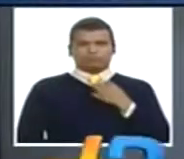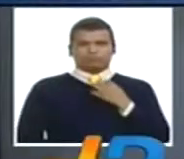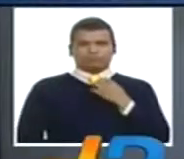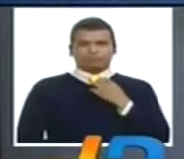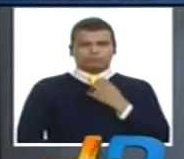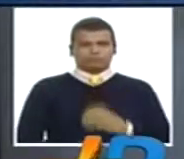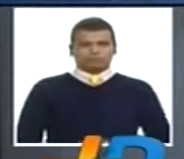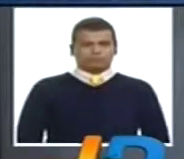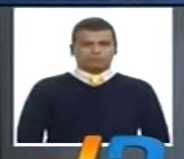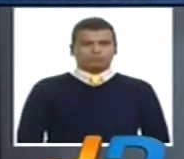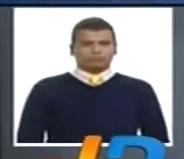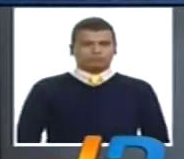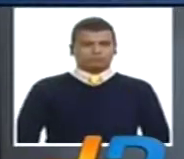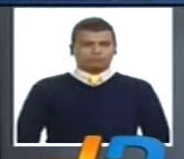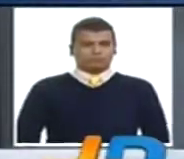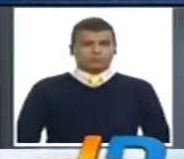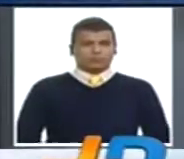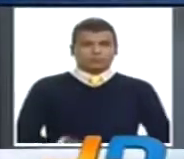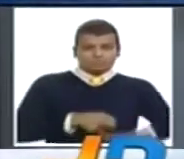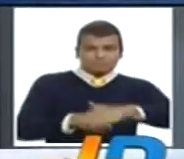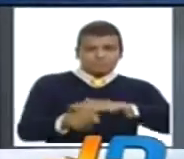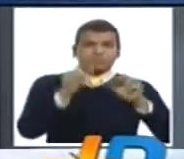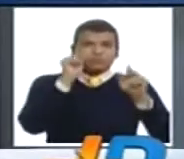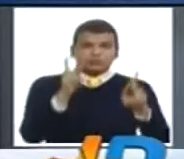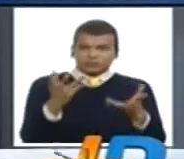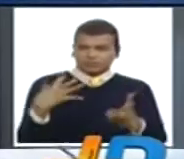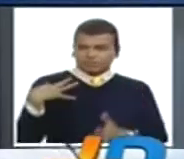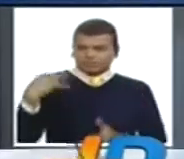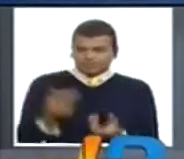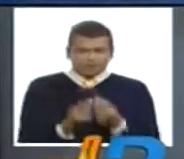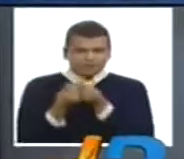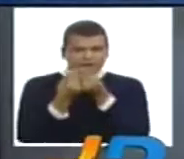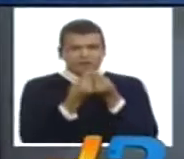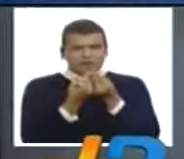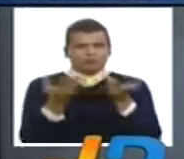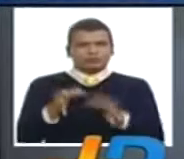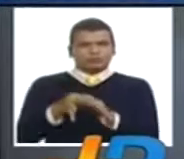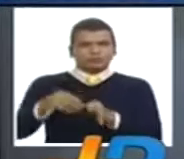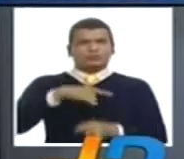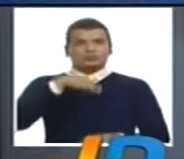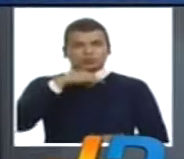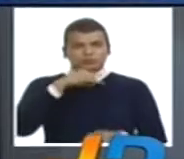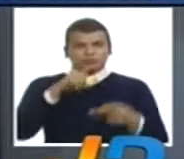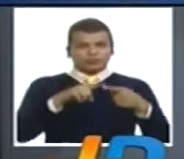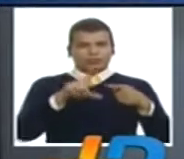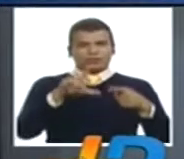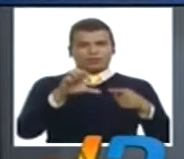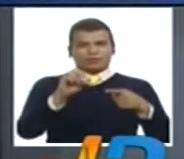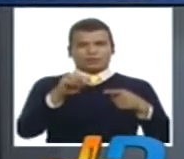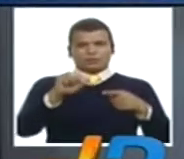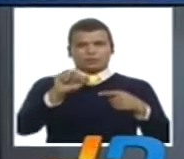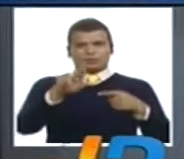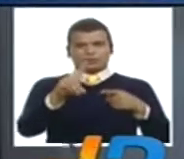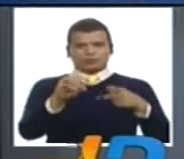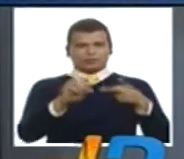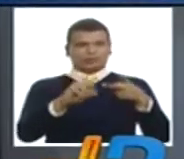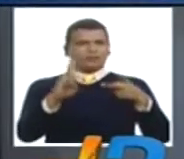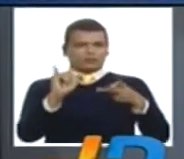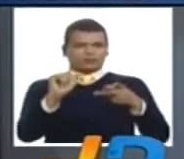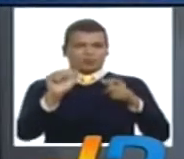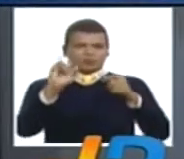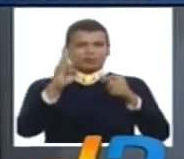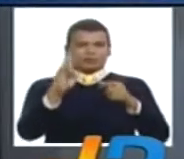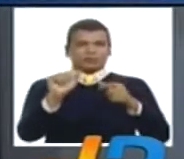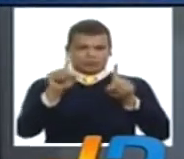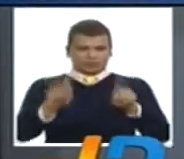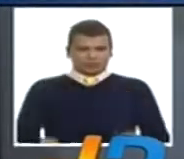Tras el atentado en el que murieron el aspirante al Consejo de Yumbo, Leonardo Nieto, y su esposa, las autoridades de ese municipio ofrecieron una recompensa por información sobre